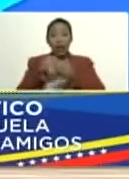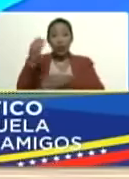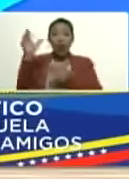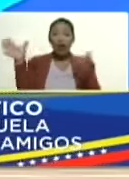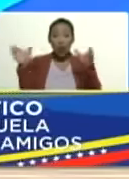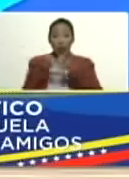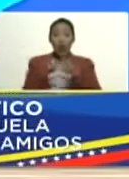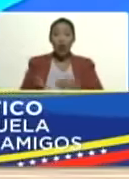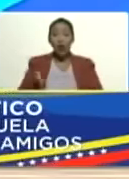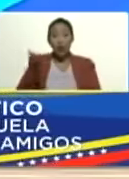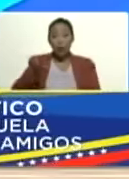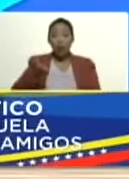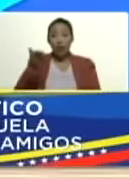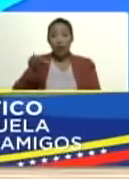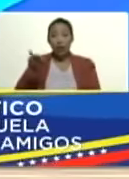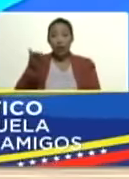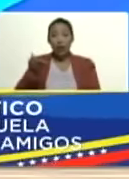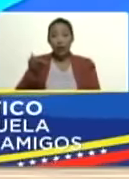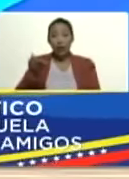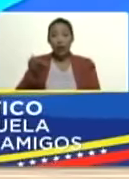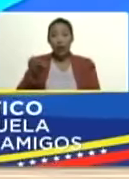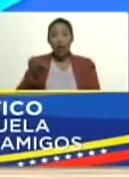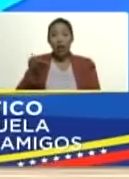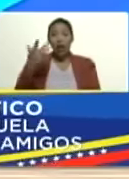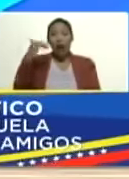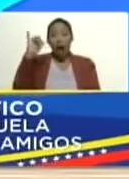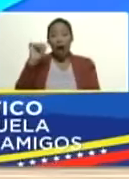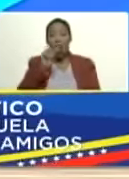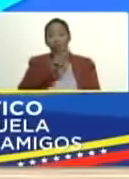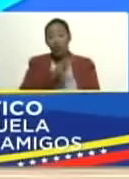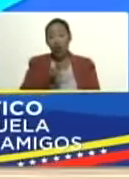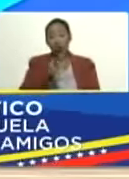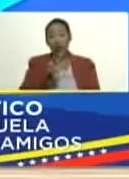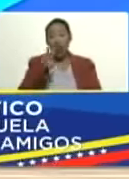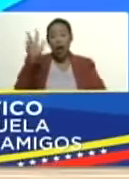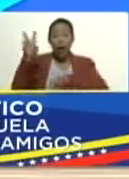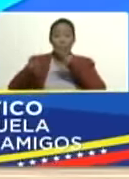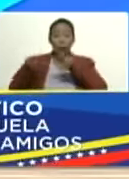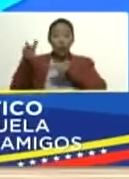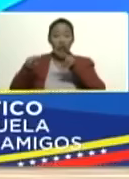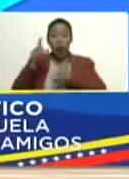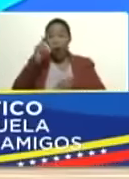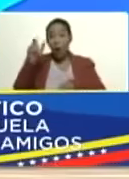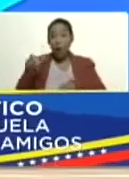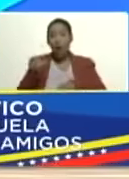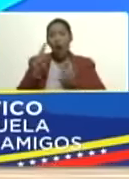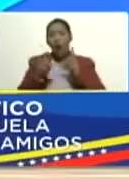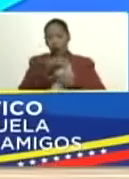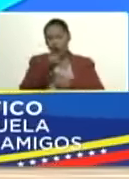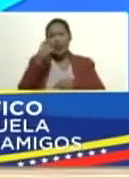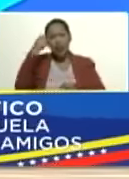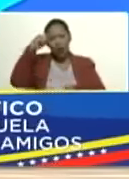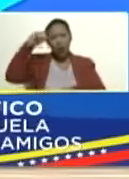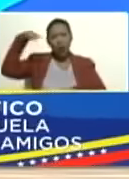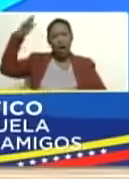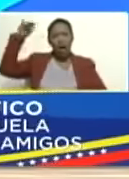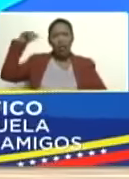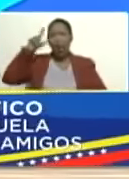importante. Y había dos ponentes, Pedro José Lara Peña. ¿Alguno de ustedes recuerda a Lara Peña?